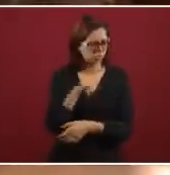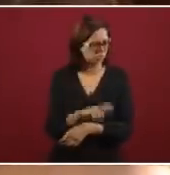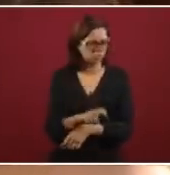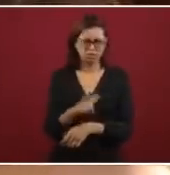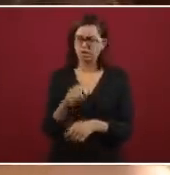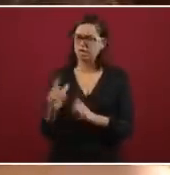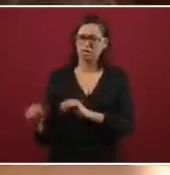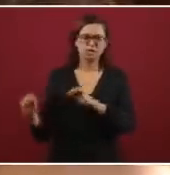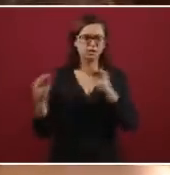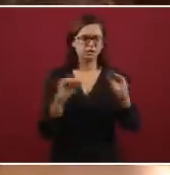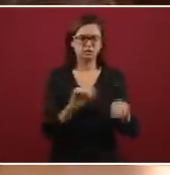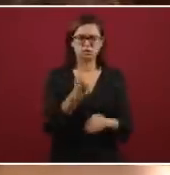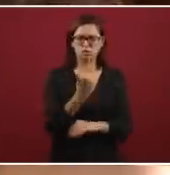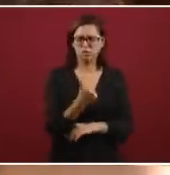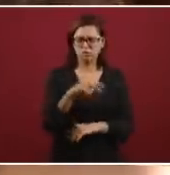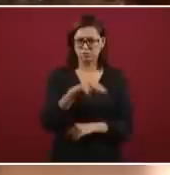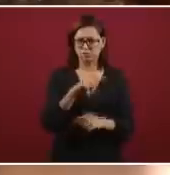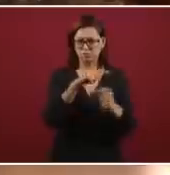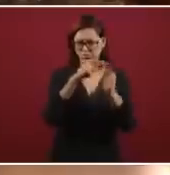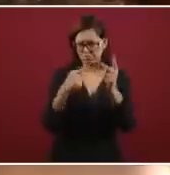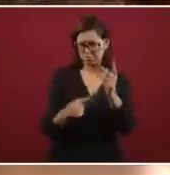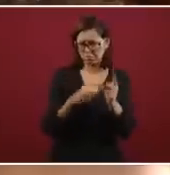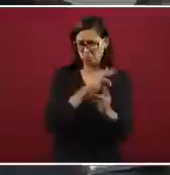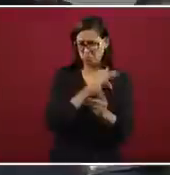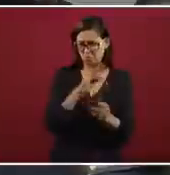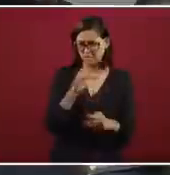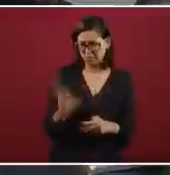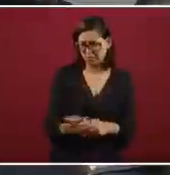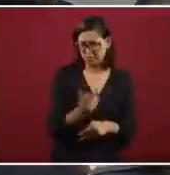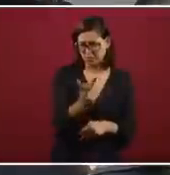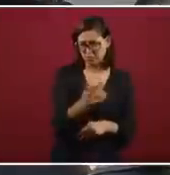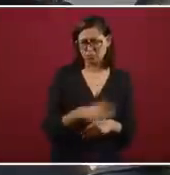de este grupo. ¿Sí me podría contestar esas series de preguntas? Gracias.